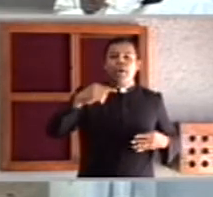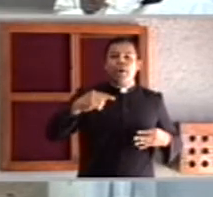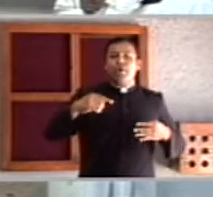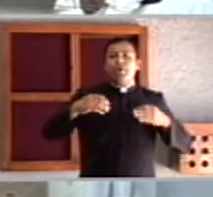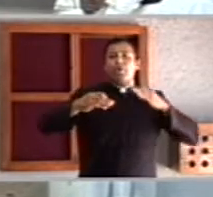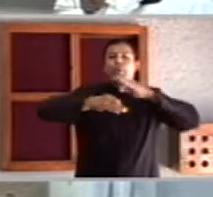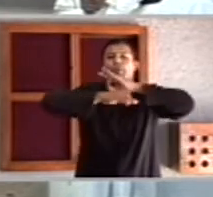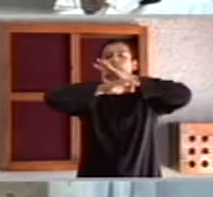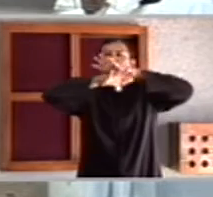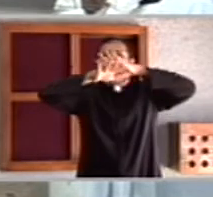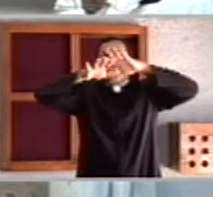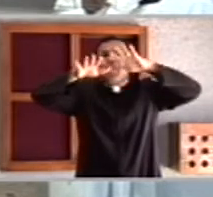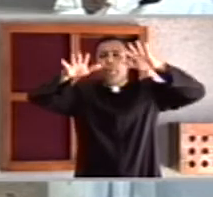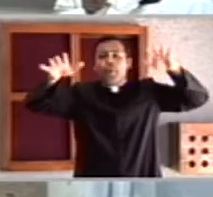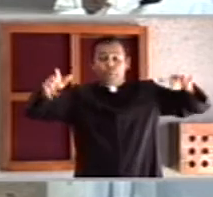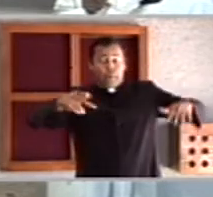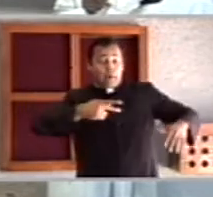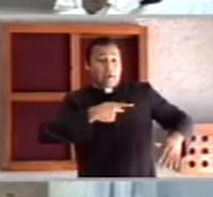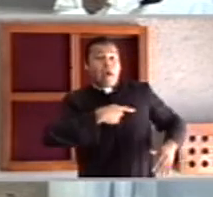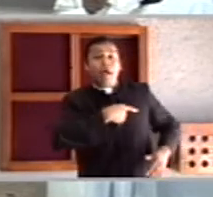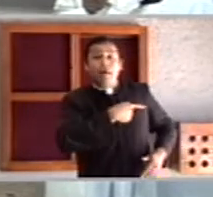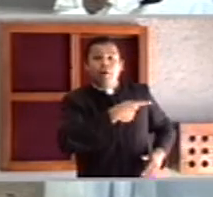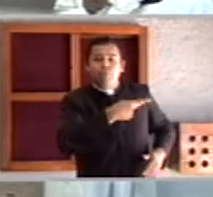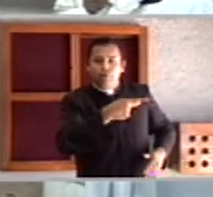evangelisare pauperibus misit me,